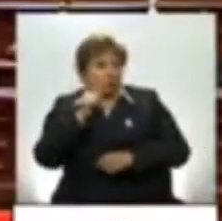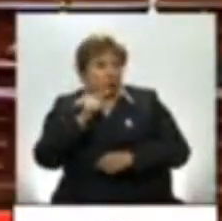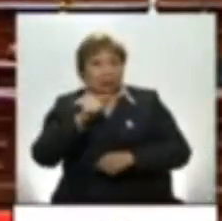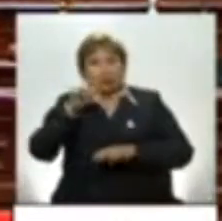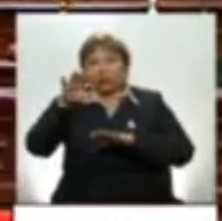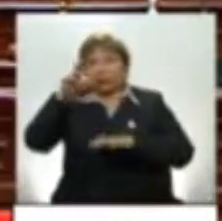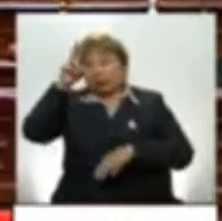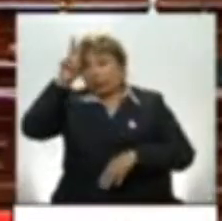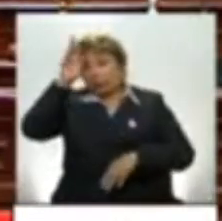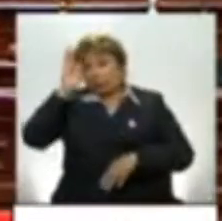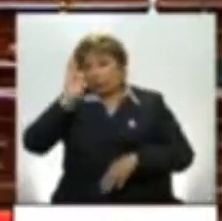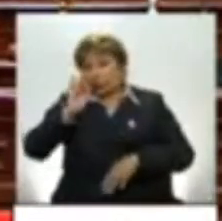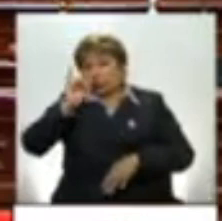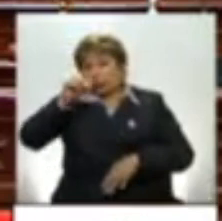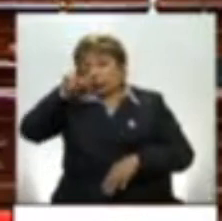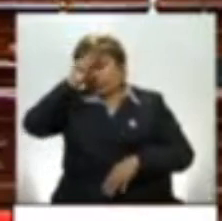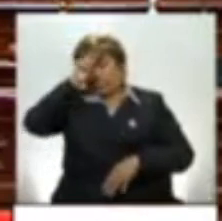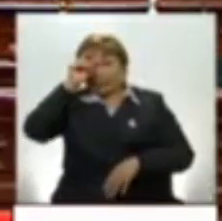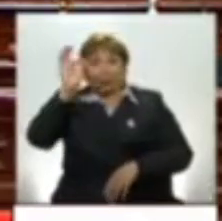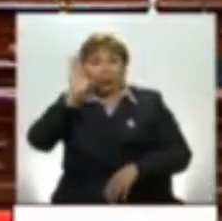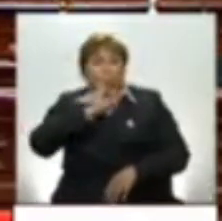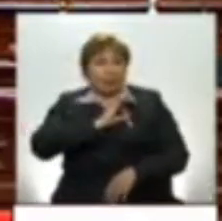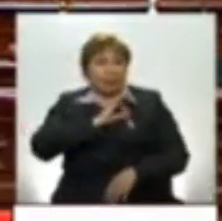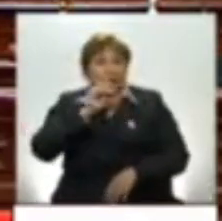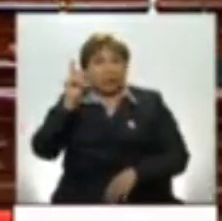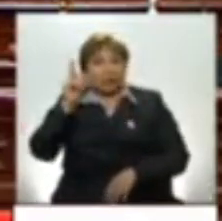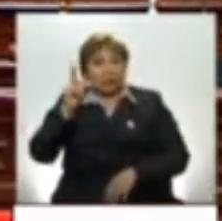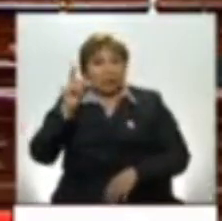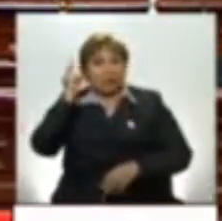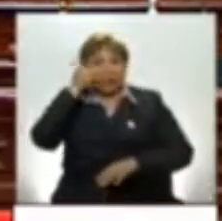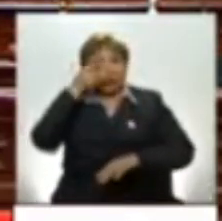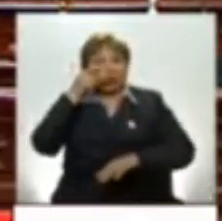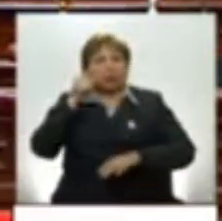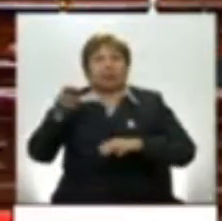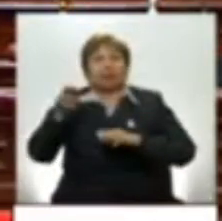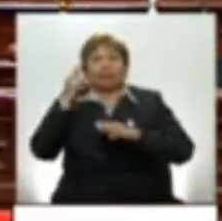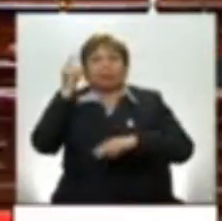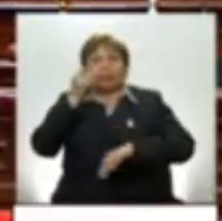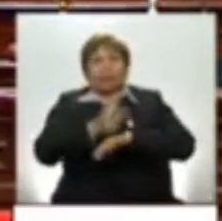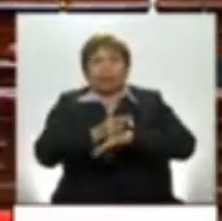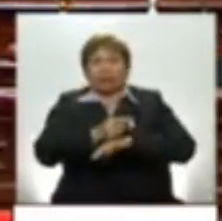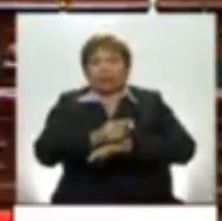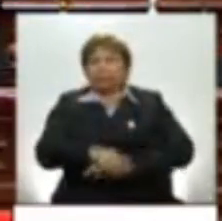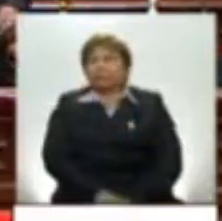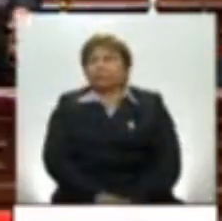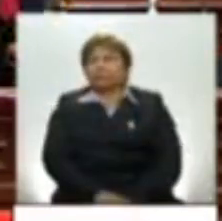Dios y la patria lo premien, si no, que él y la nación se lo demanden.